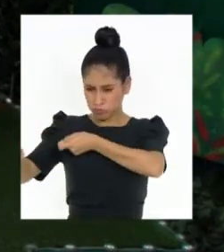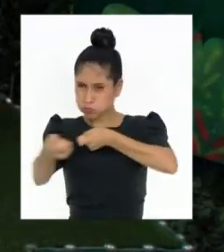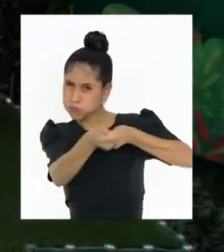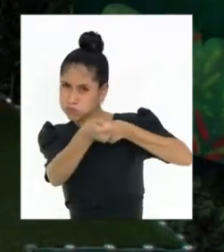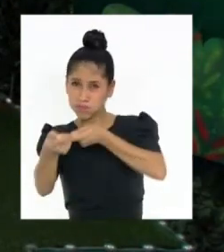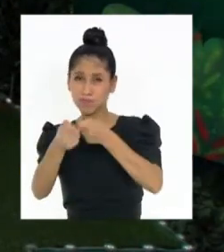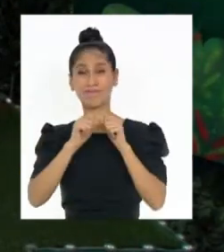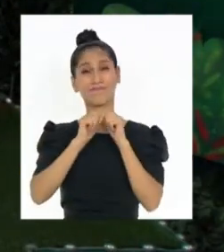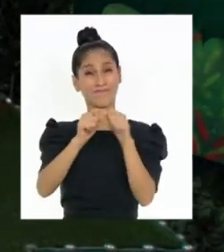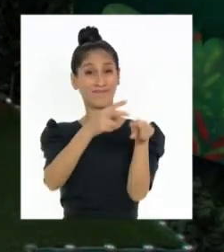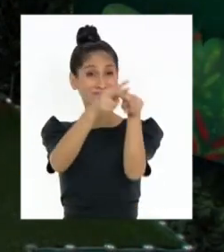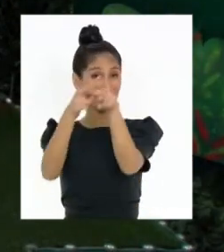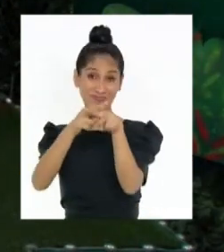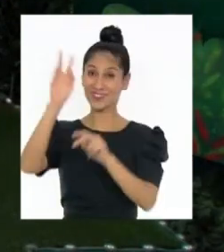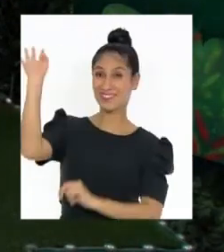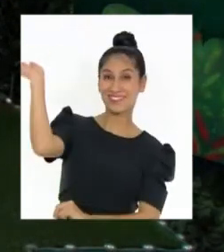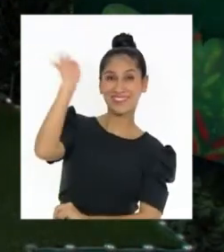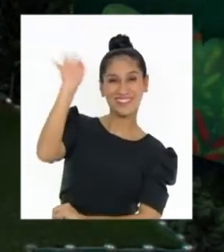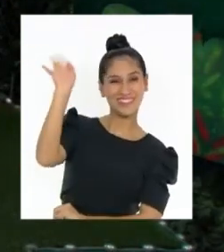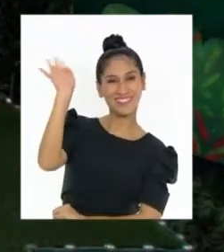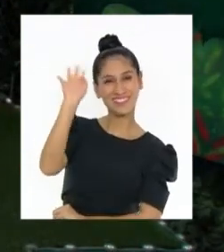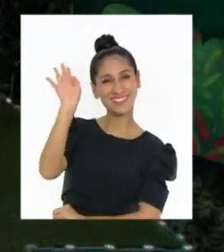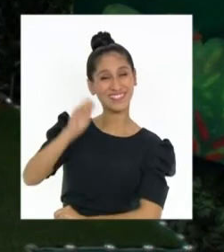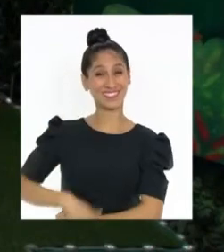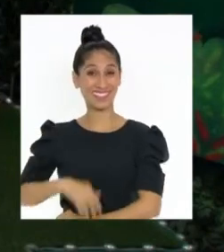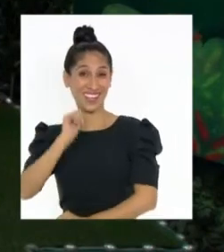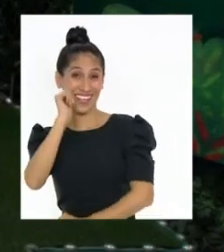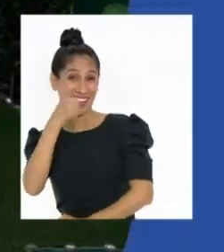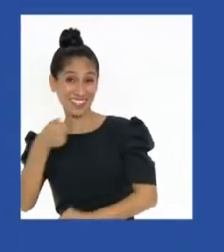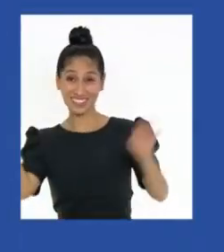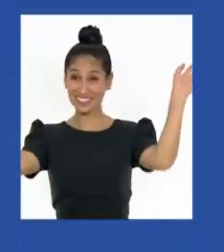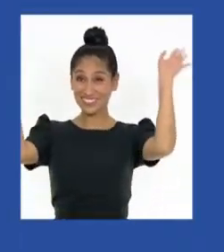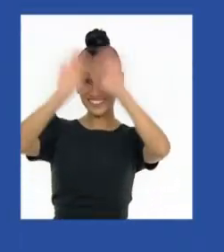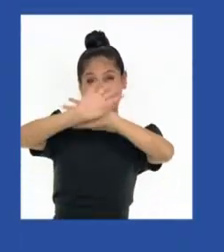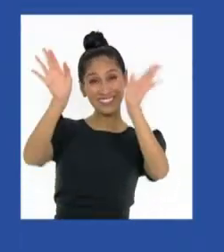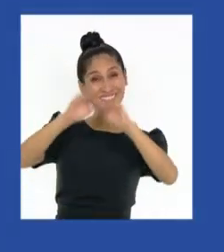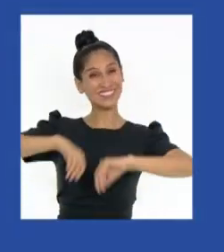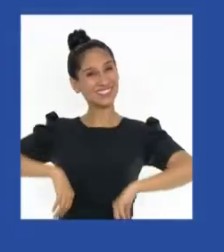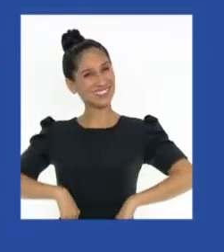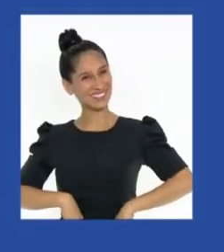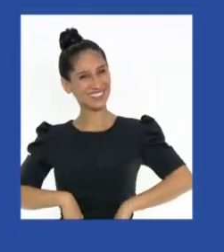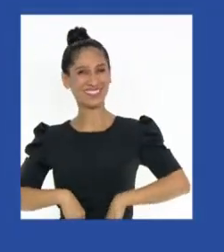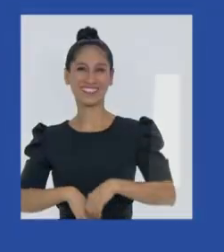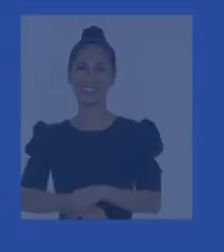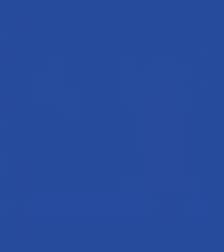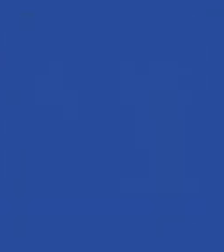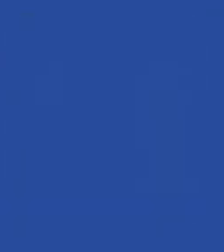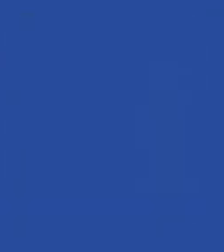cuidándonos. ¡Chao! ¡Hasta mañana en la misma hora!